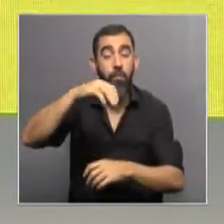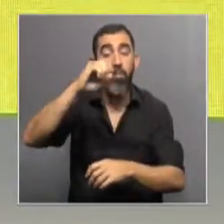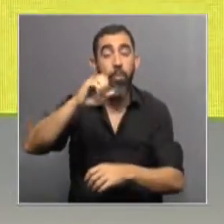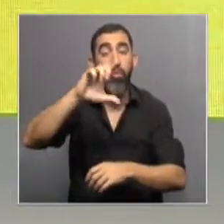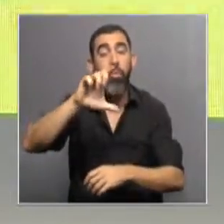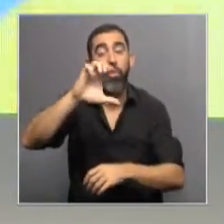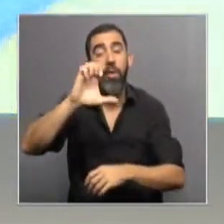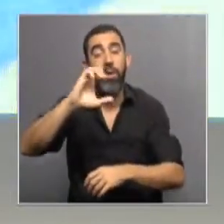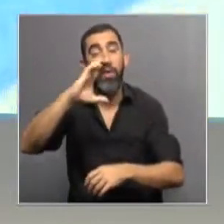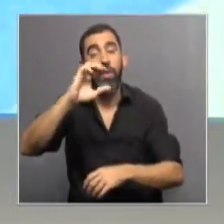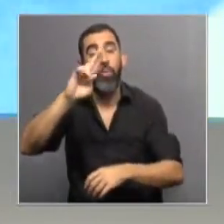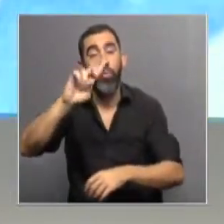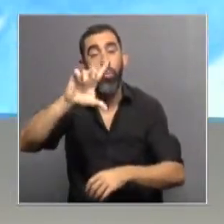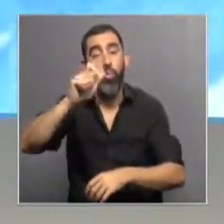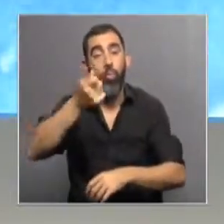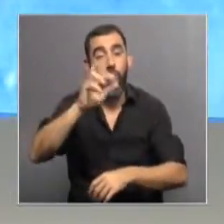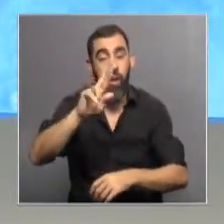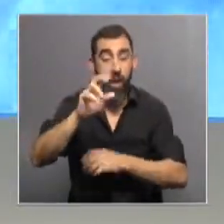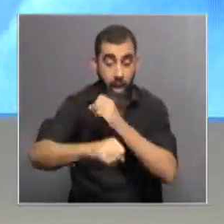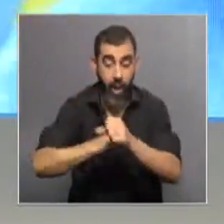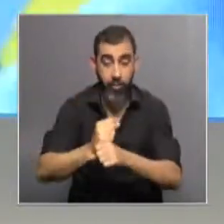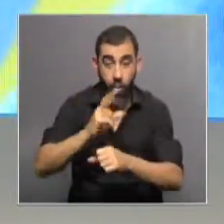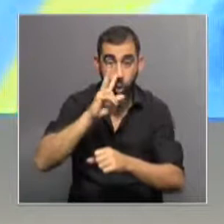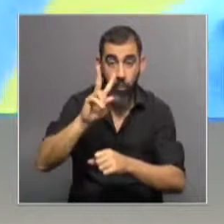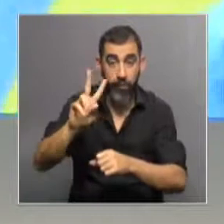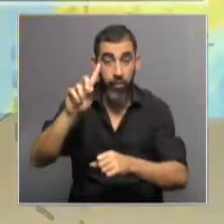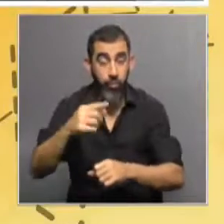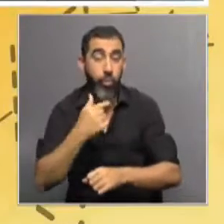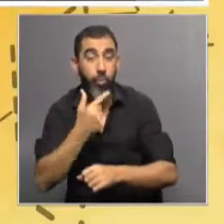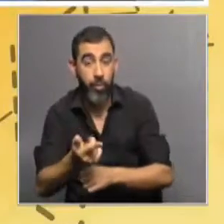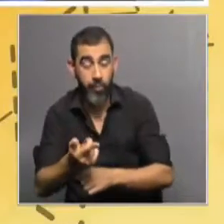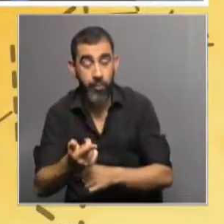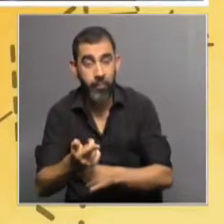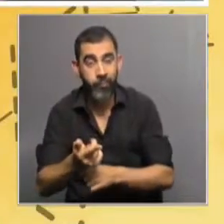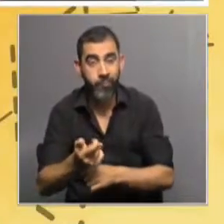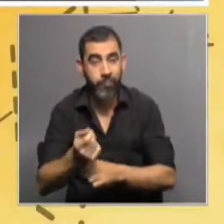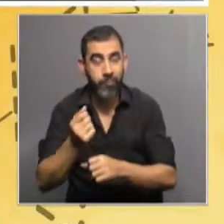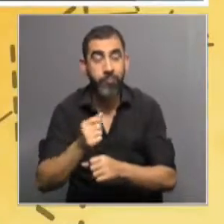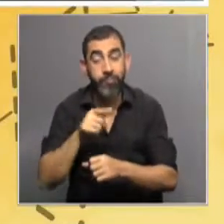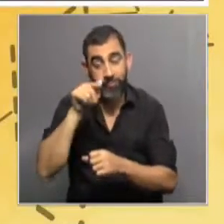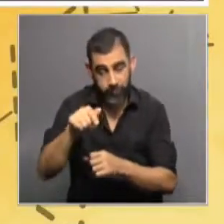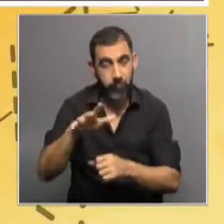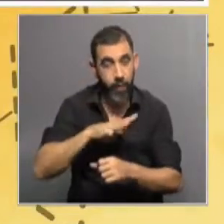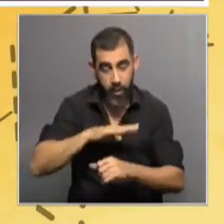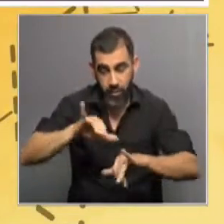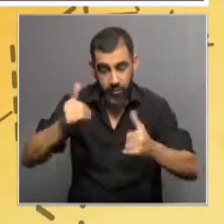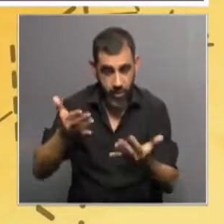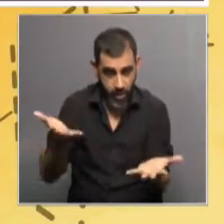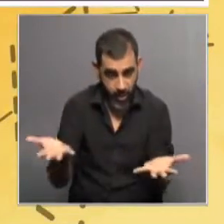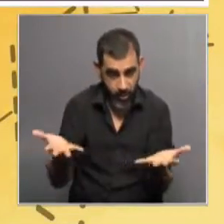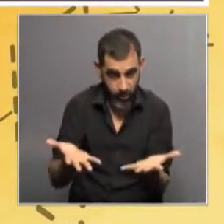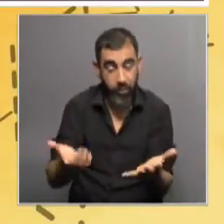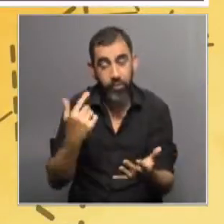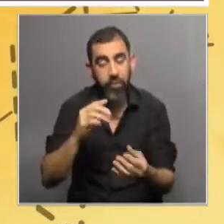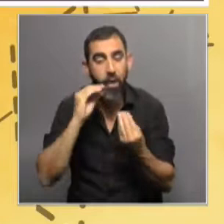año 2021, y estamos hablando de las tecnologías de biología molecular, y no podemos mirar para el costado. Ellas están acá, entonces